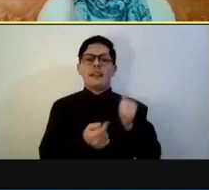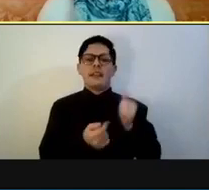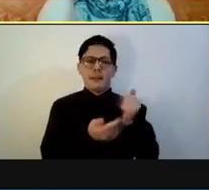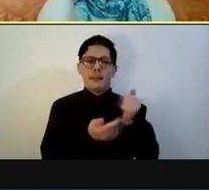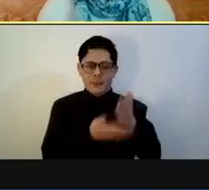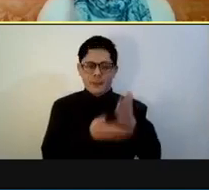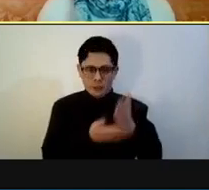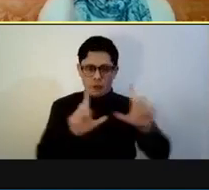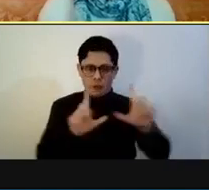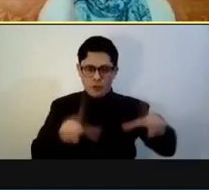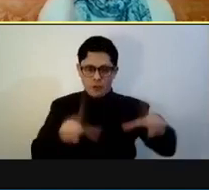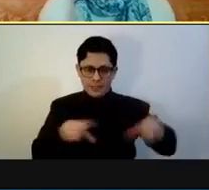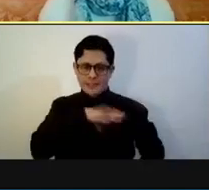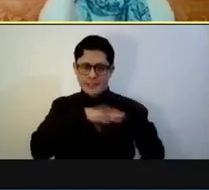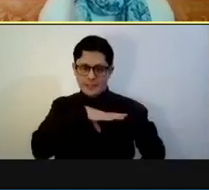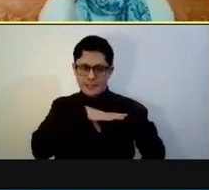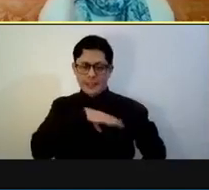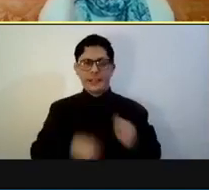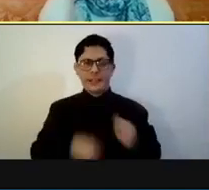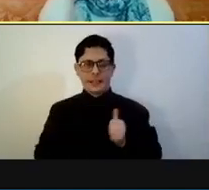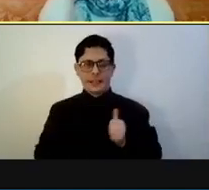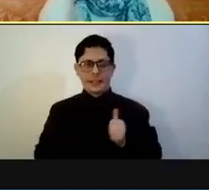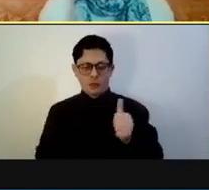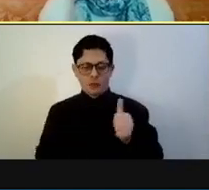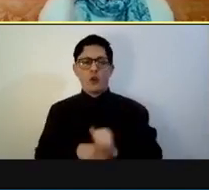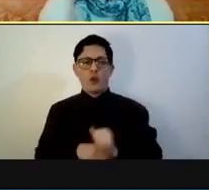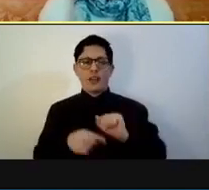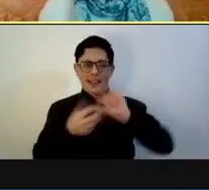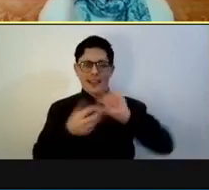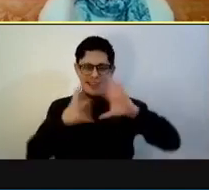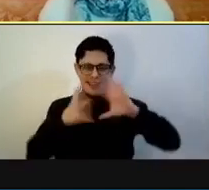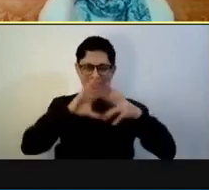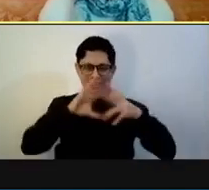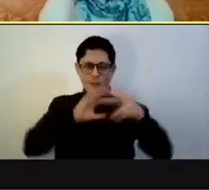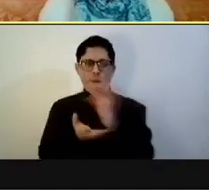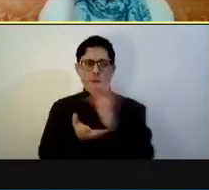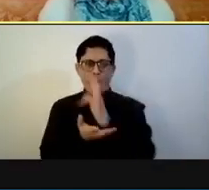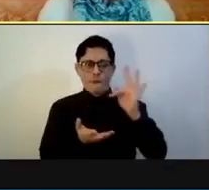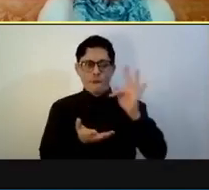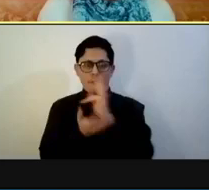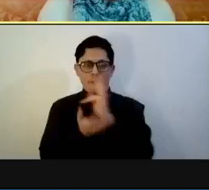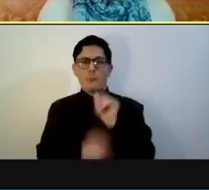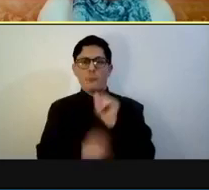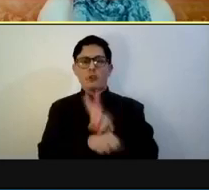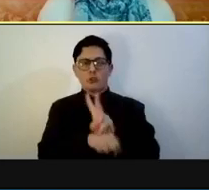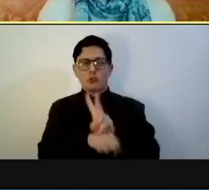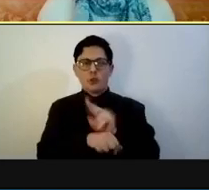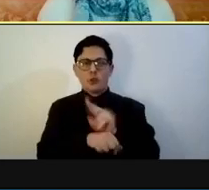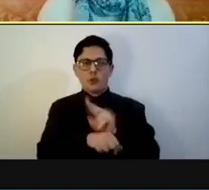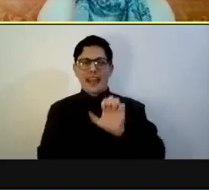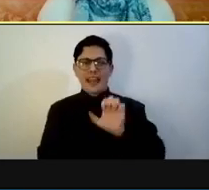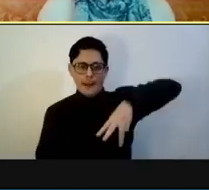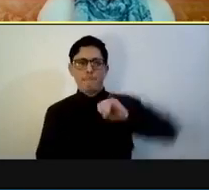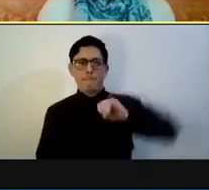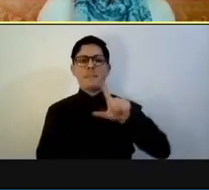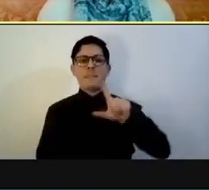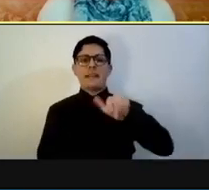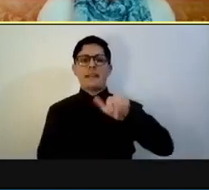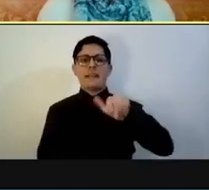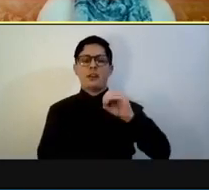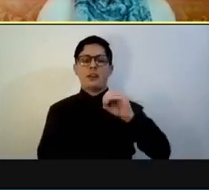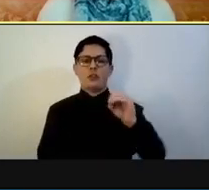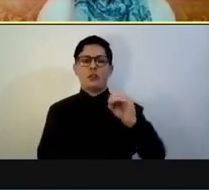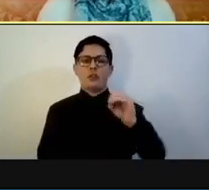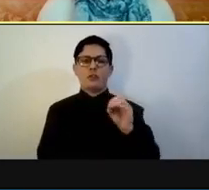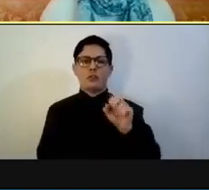de Geofísica Aplicada, el profesor Emilio Vera. Buenas tardes, profesor. ¿Cómo está? Hola, buenas tardes.